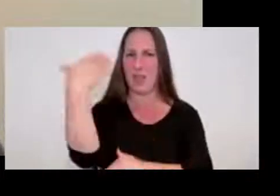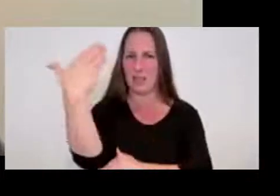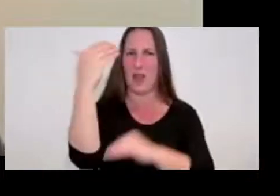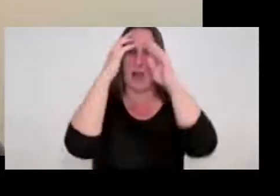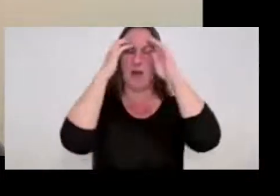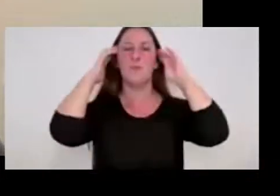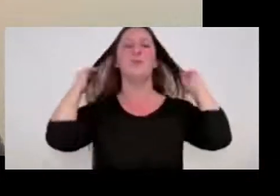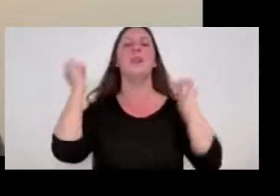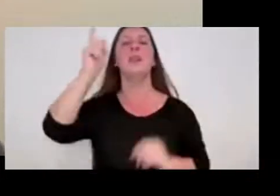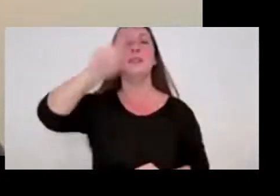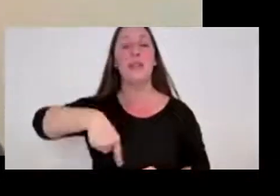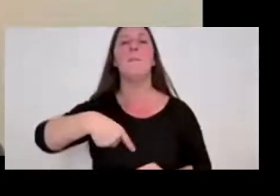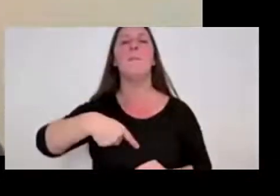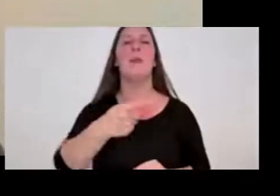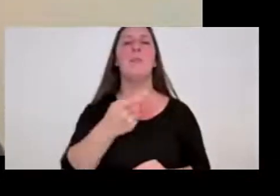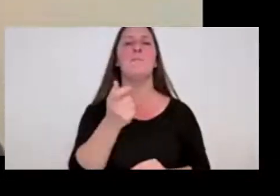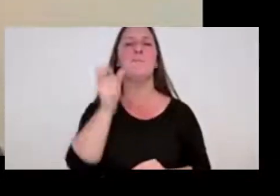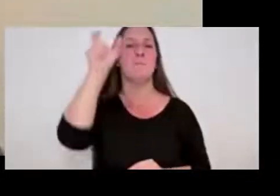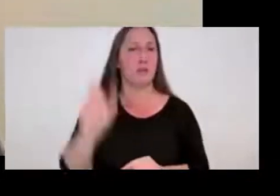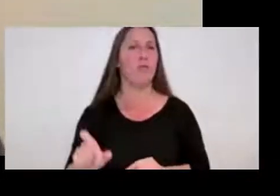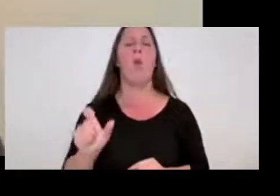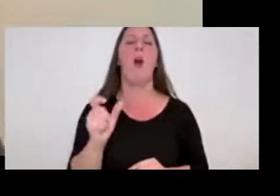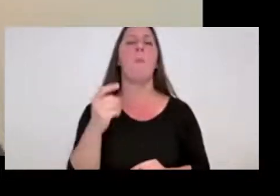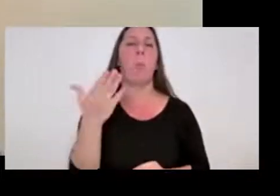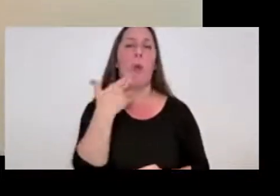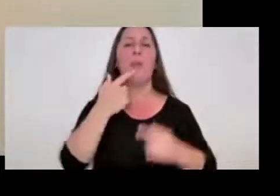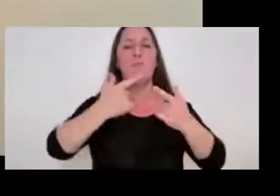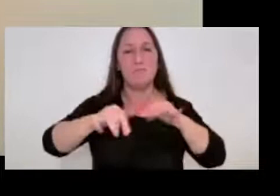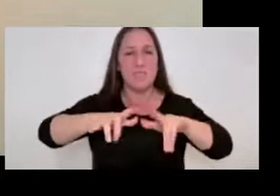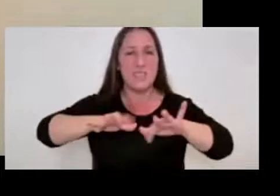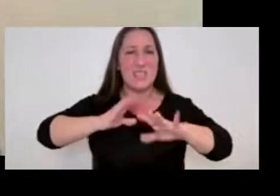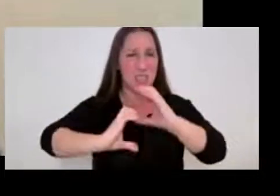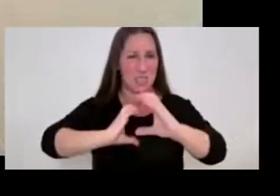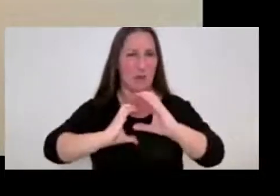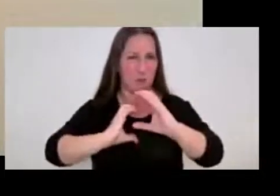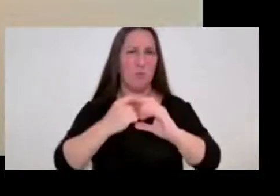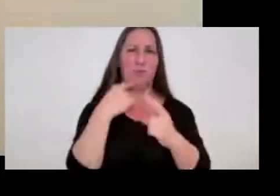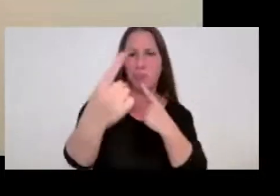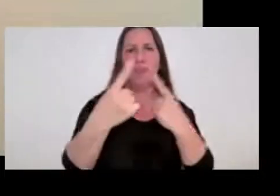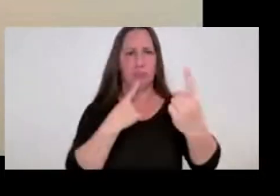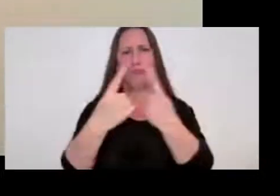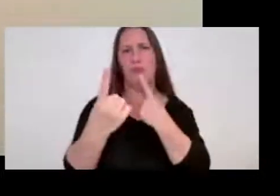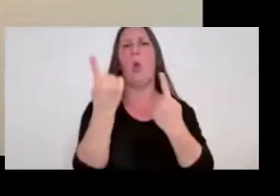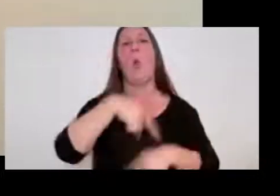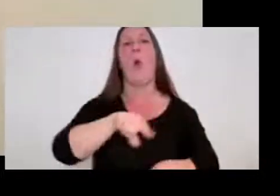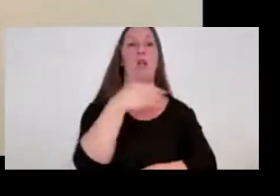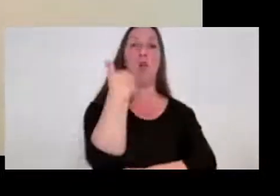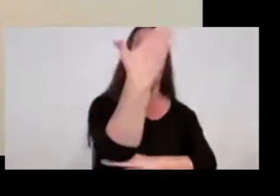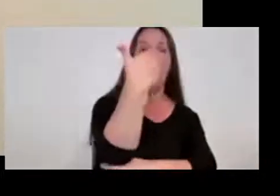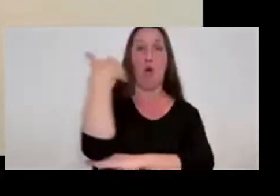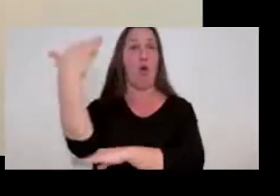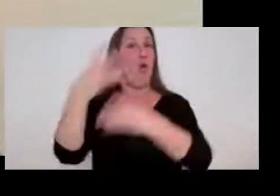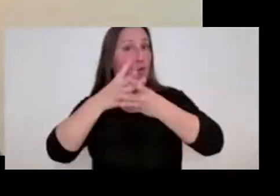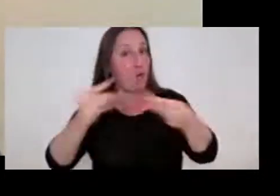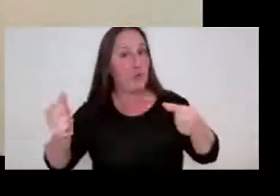También el auditorio va a poder hacer las preguntas en el chat, que las iremos contestando al finalizar la exposición de cada uno de los